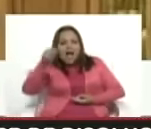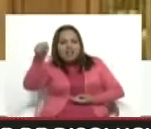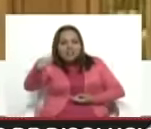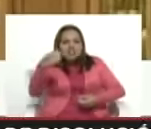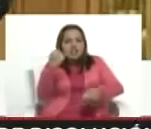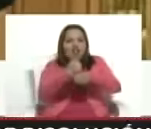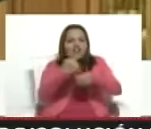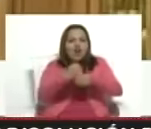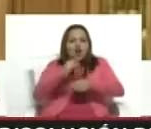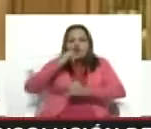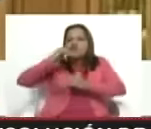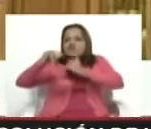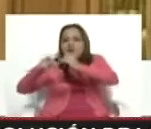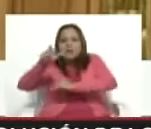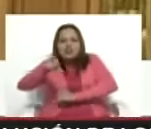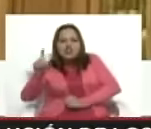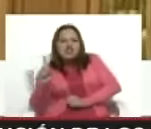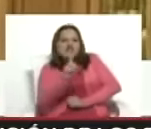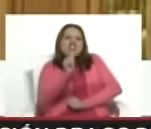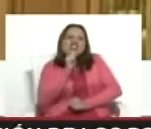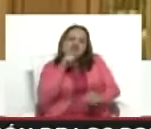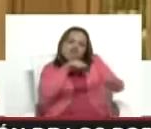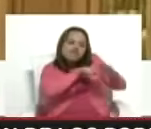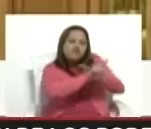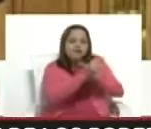de informar la gente que llegaba al palacio,